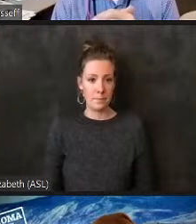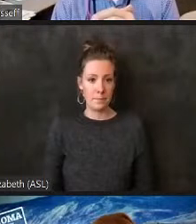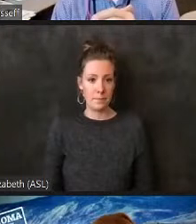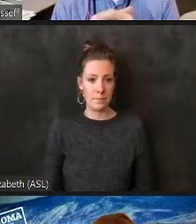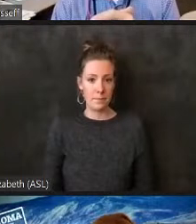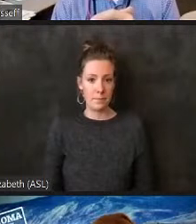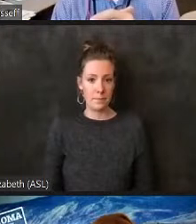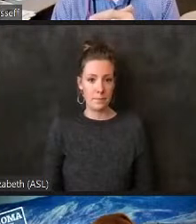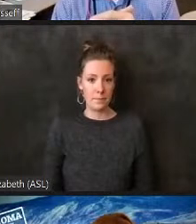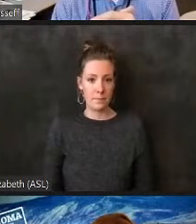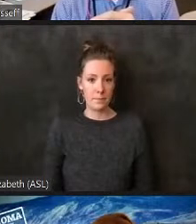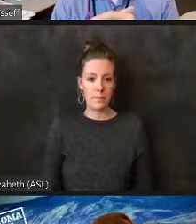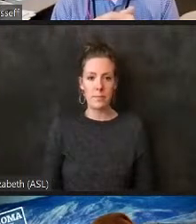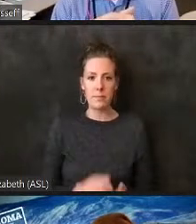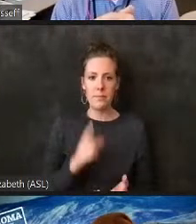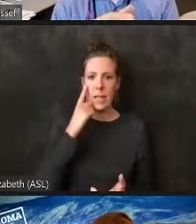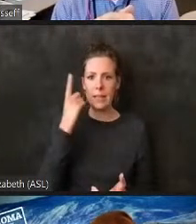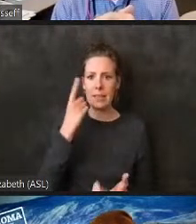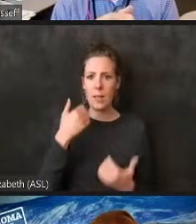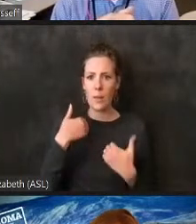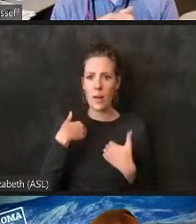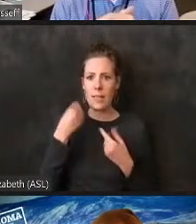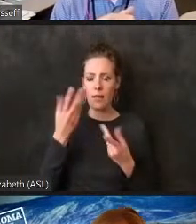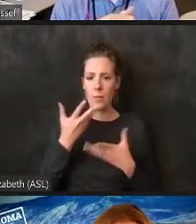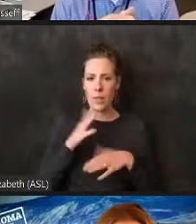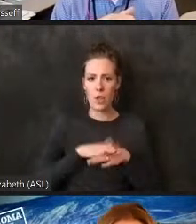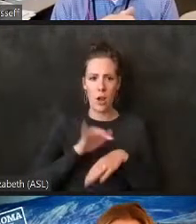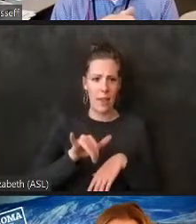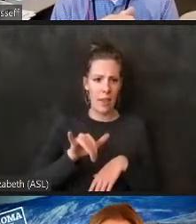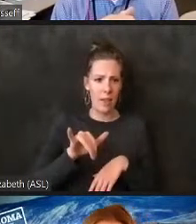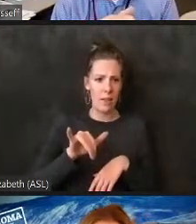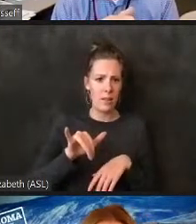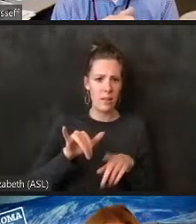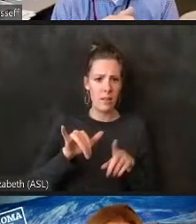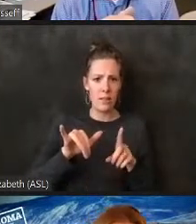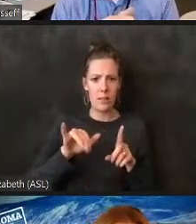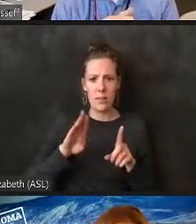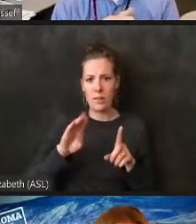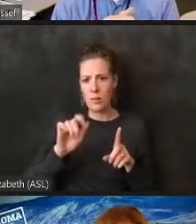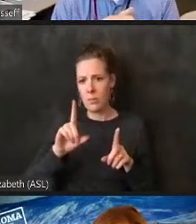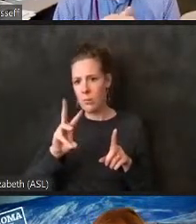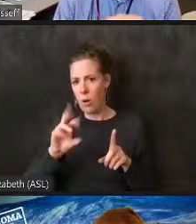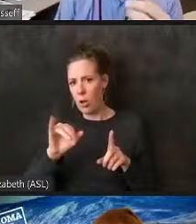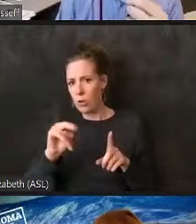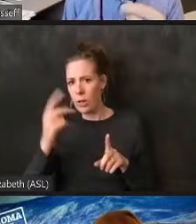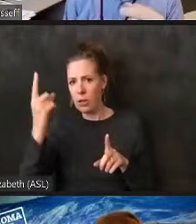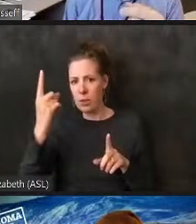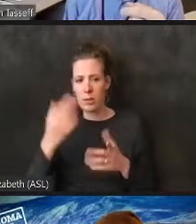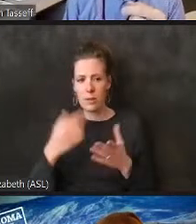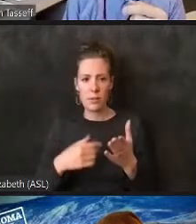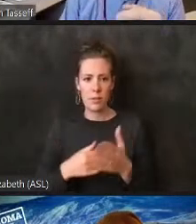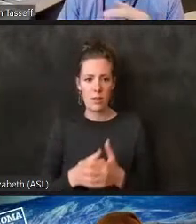think someone here has an update on it. Either Dr. Baldwin or Carly Sullivan will have an update on that.